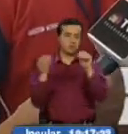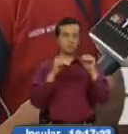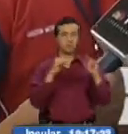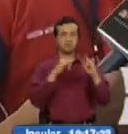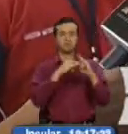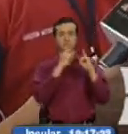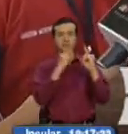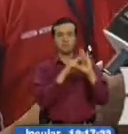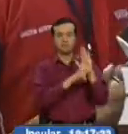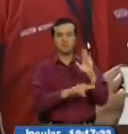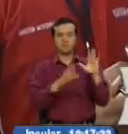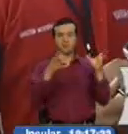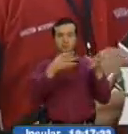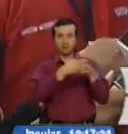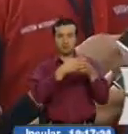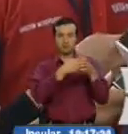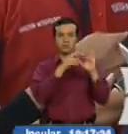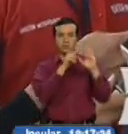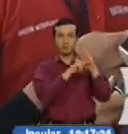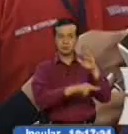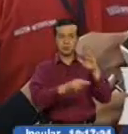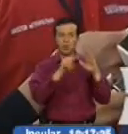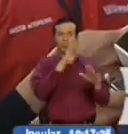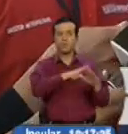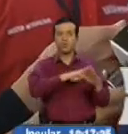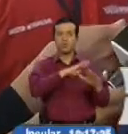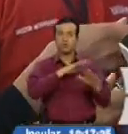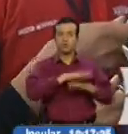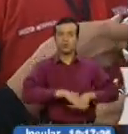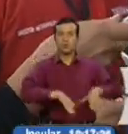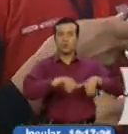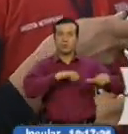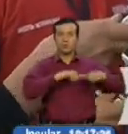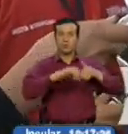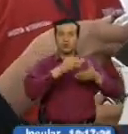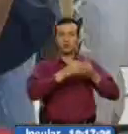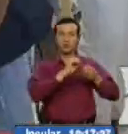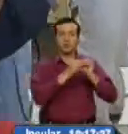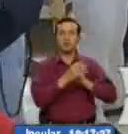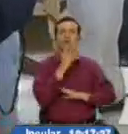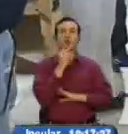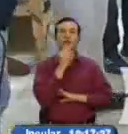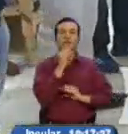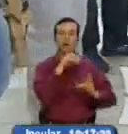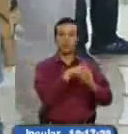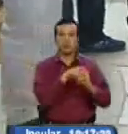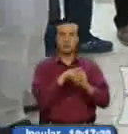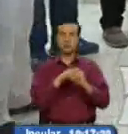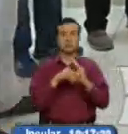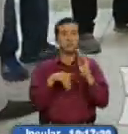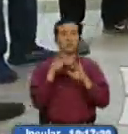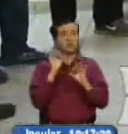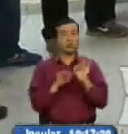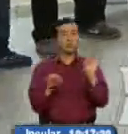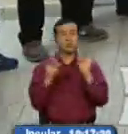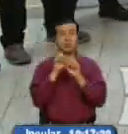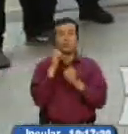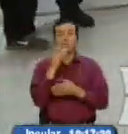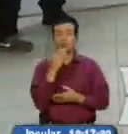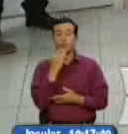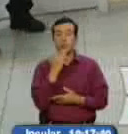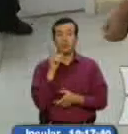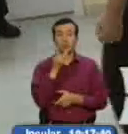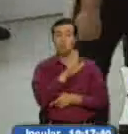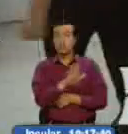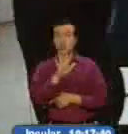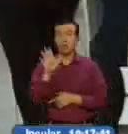trasladado acá al albergue municipal de la Administración Zonal Eloy Alfaro. Pero la información más destacada es que no se